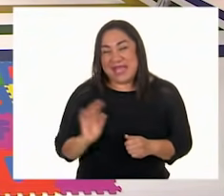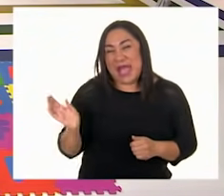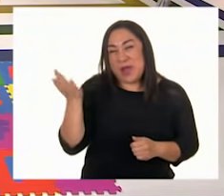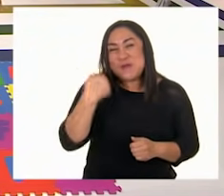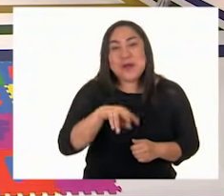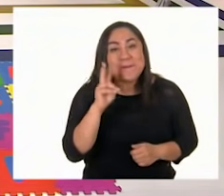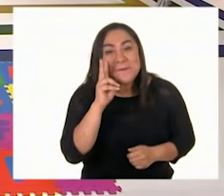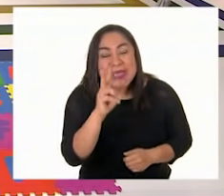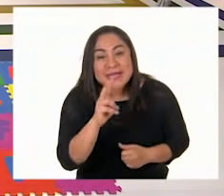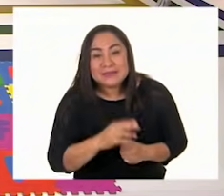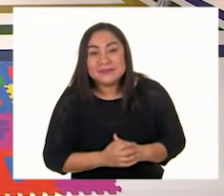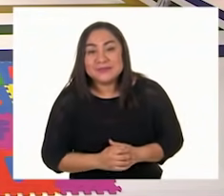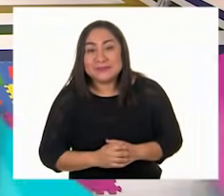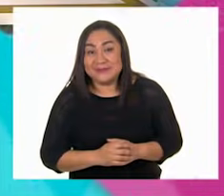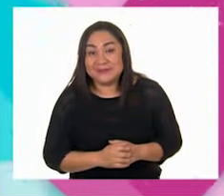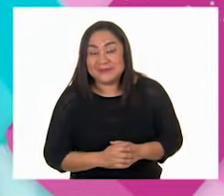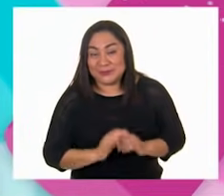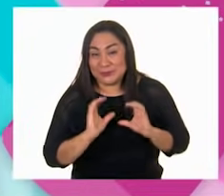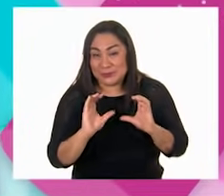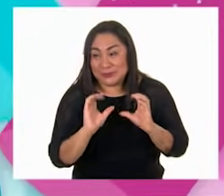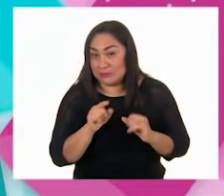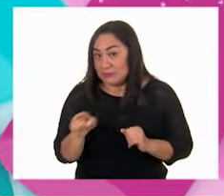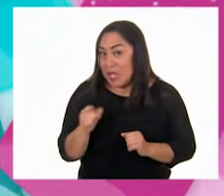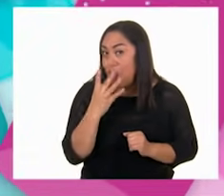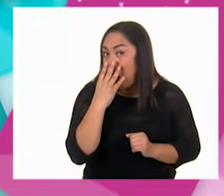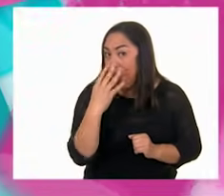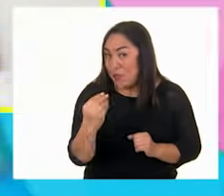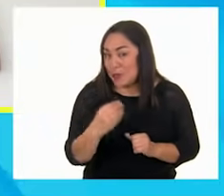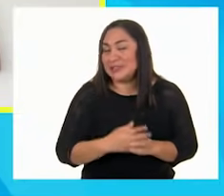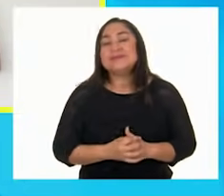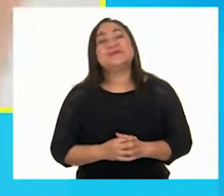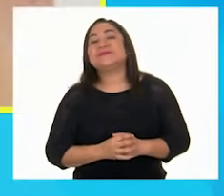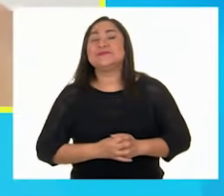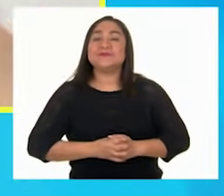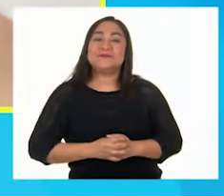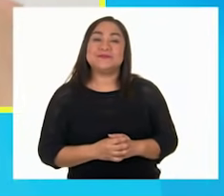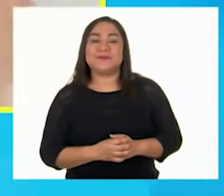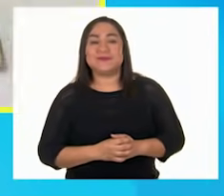verlo. Cuidado con el lobo, ¿eh? Cuidado con el lobo. Sí.